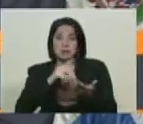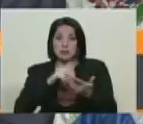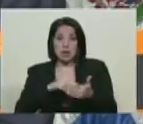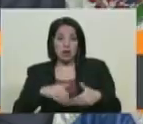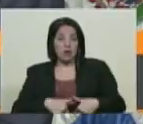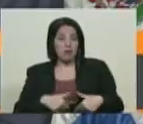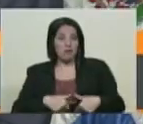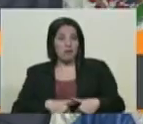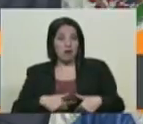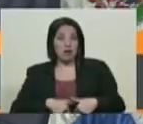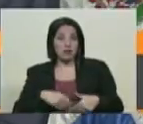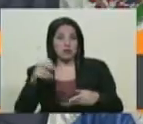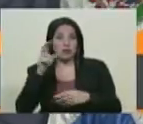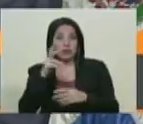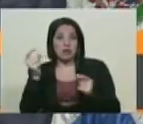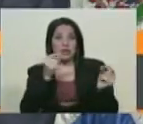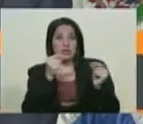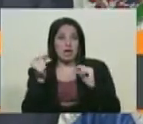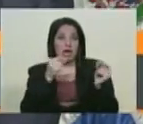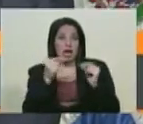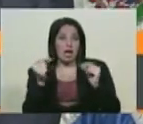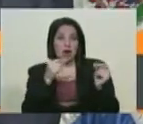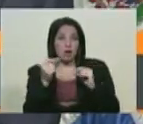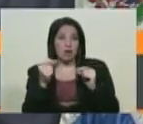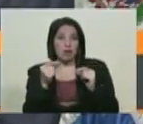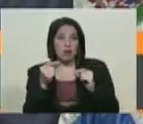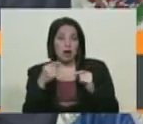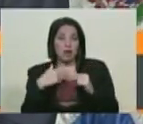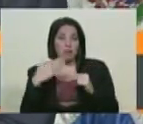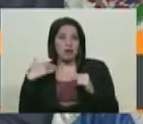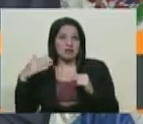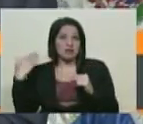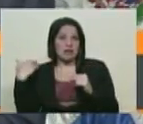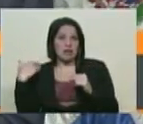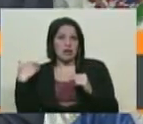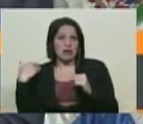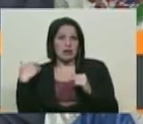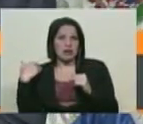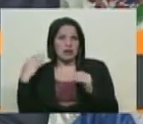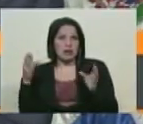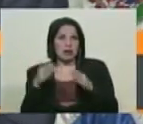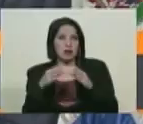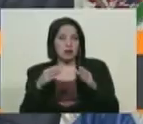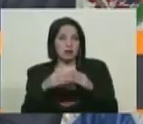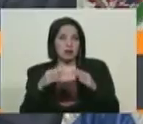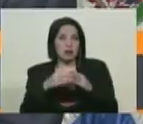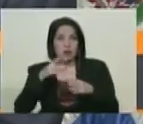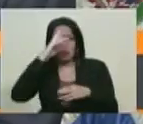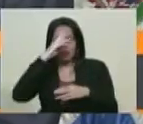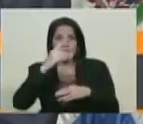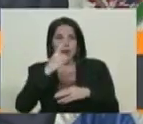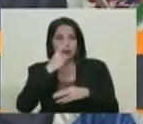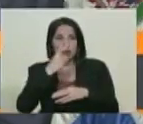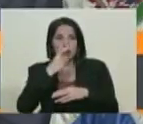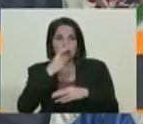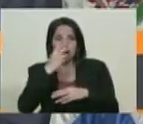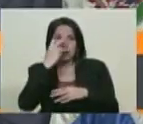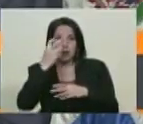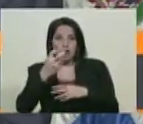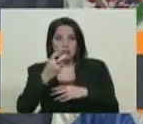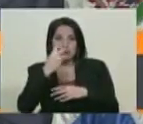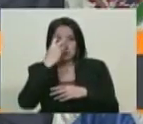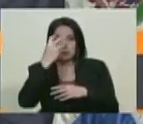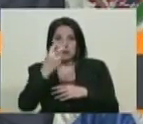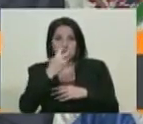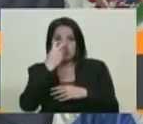tenido en todas estas oportunidades. En la pasada ocasión en que vinimos a una reunión aquí en República Dominicana, lo visitamos y le agradecimos en